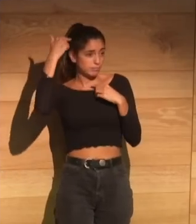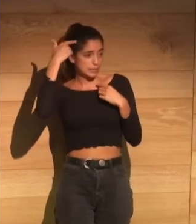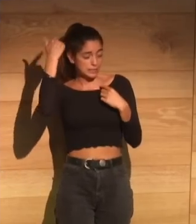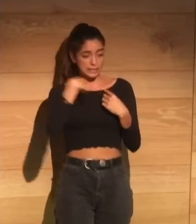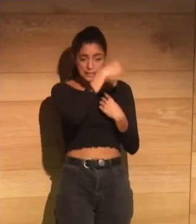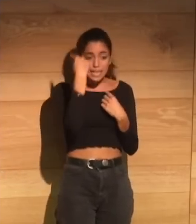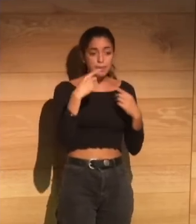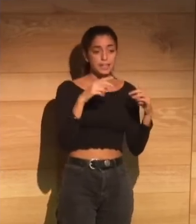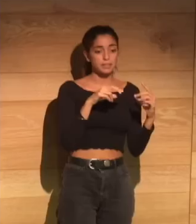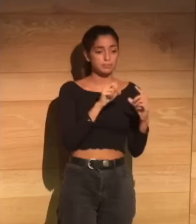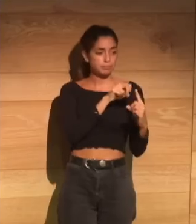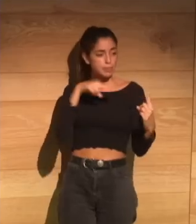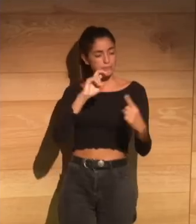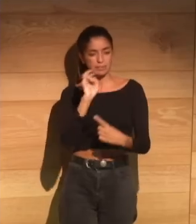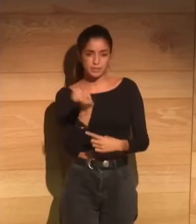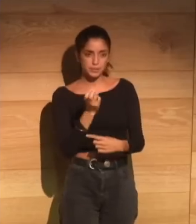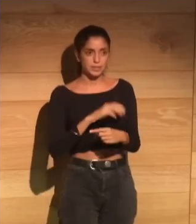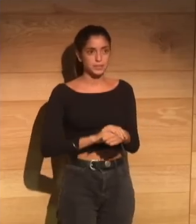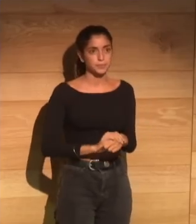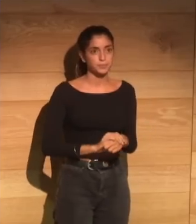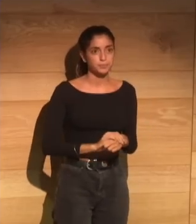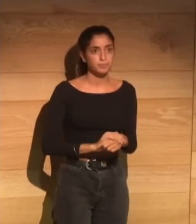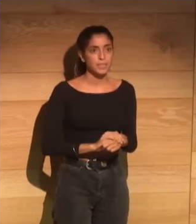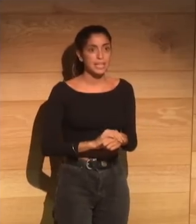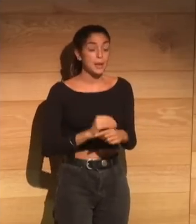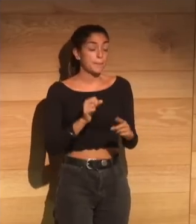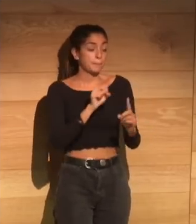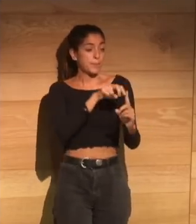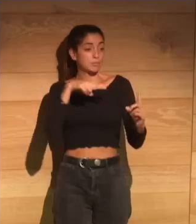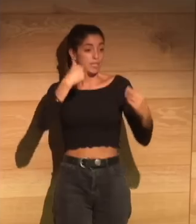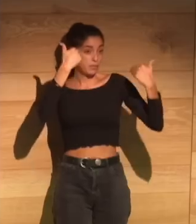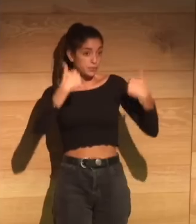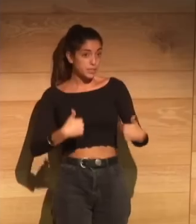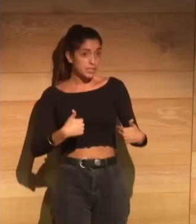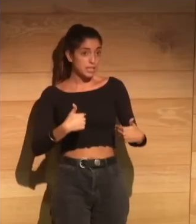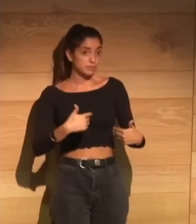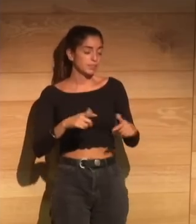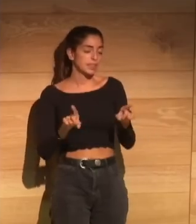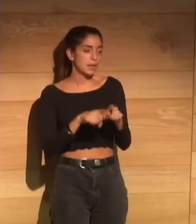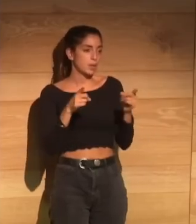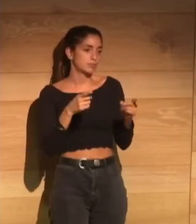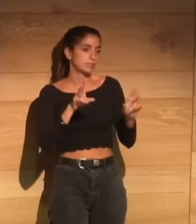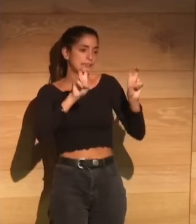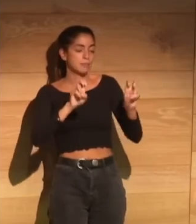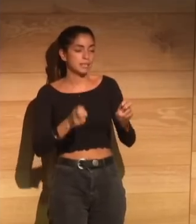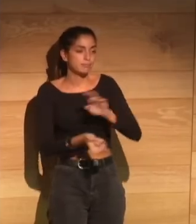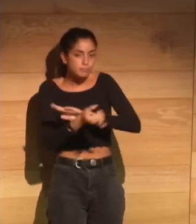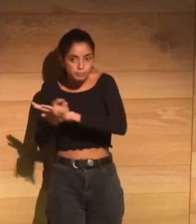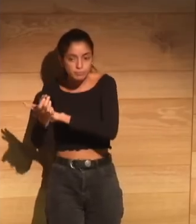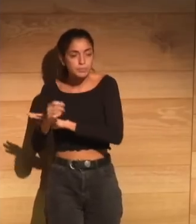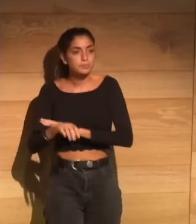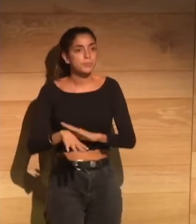Y empiezan a inventarse cosas para... La perspectiva física, porque, bueno, da igual, es que no, abrimos muchos melones. Pero si pensamos, por ejemplo, posteriormente, por